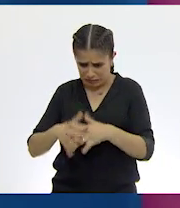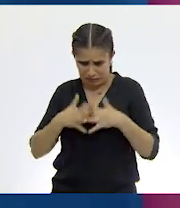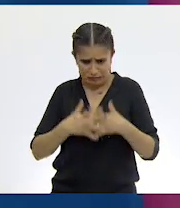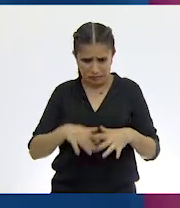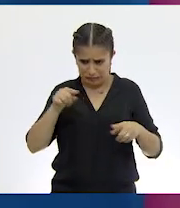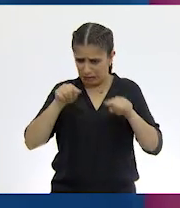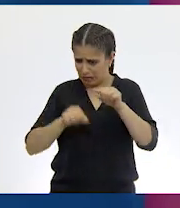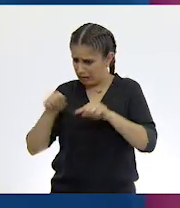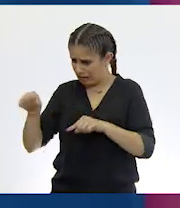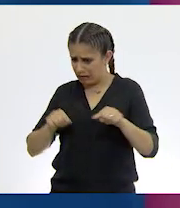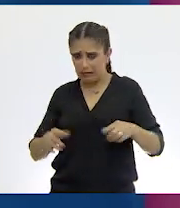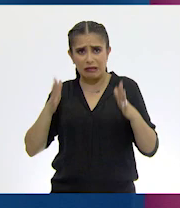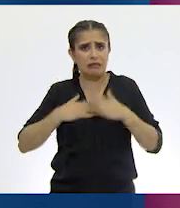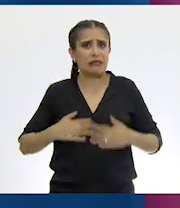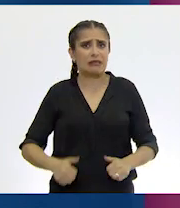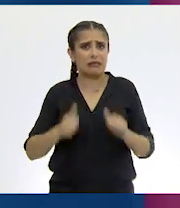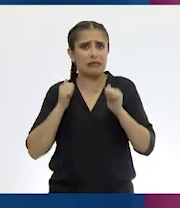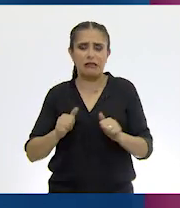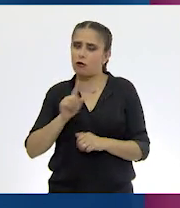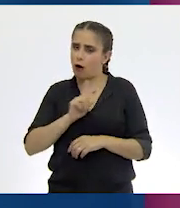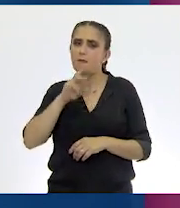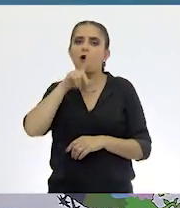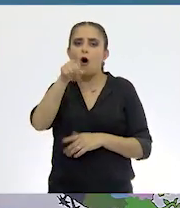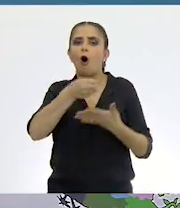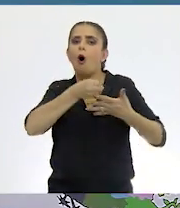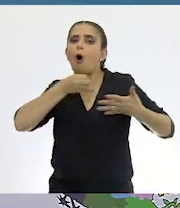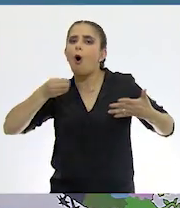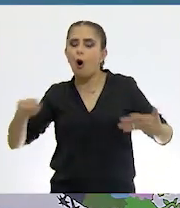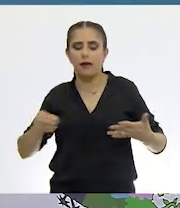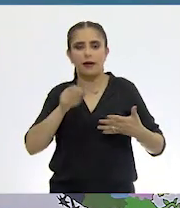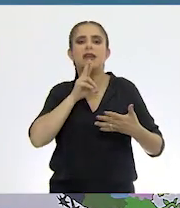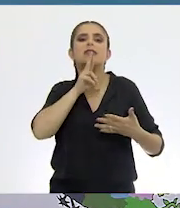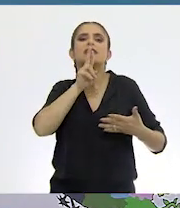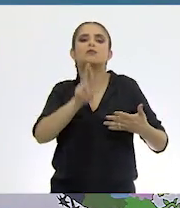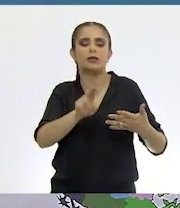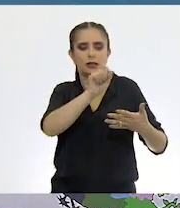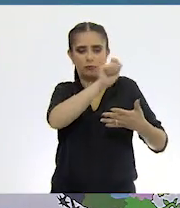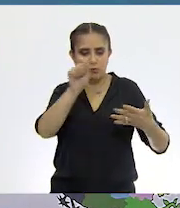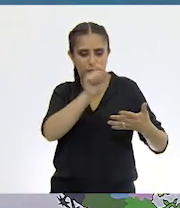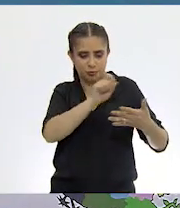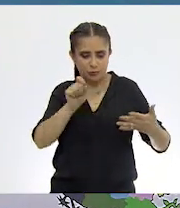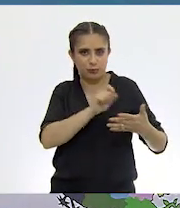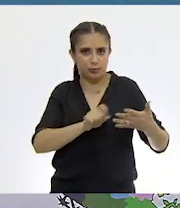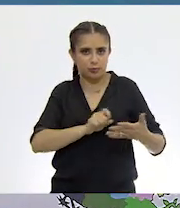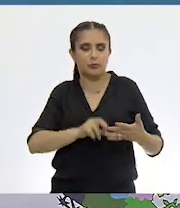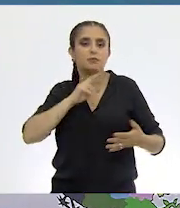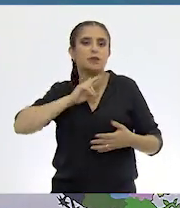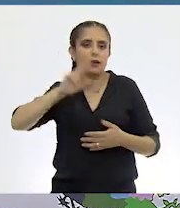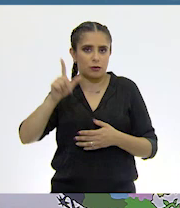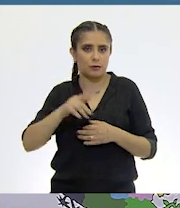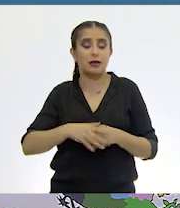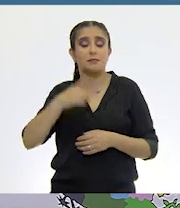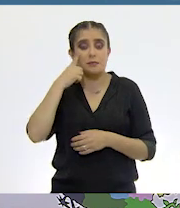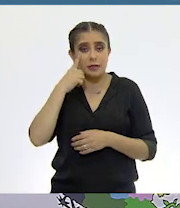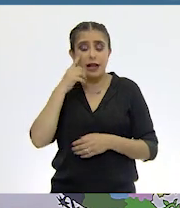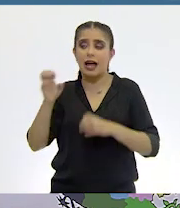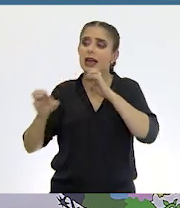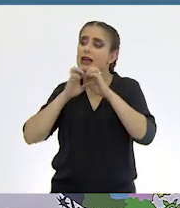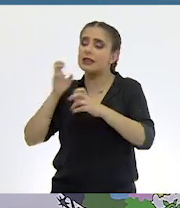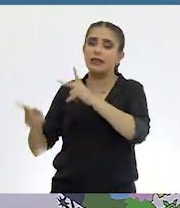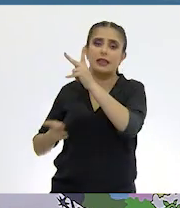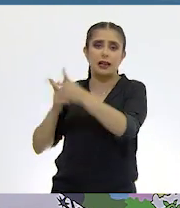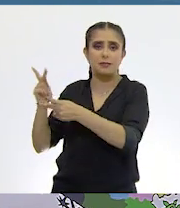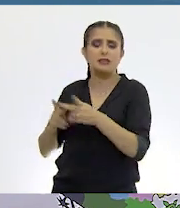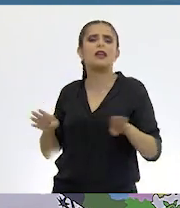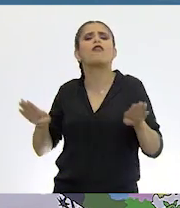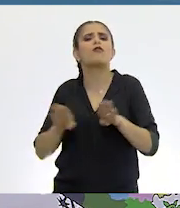Entonces, ojalá que tomen nota de todo. Y vamos a presentarte por último la entrevista ya como quedó en su formato final, porque de esta